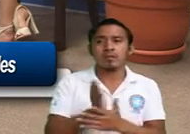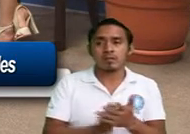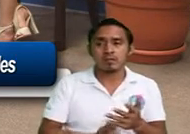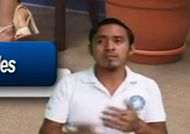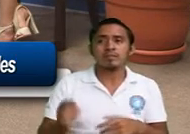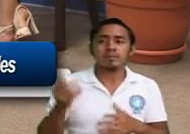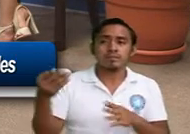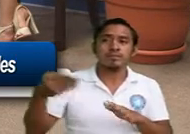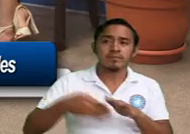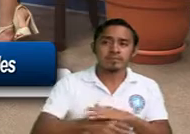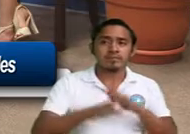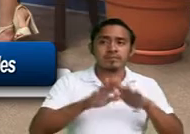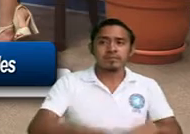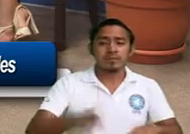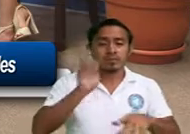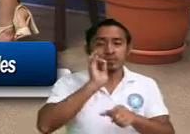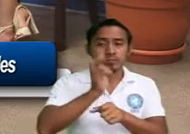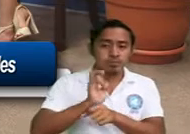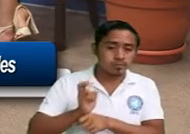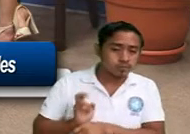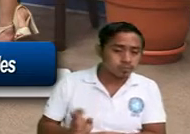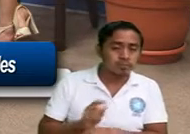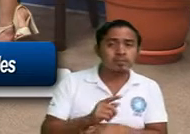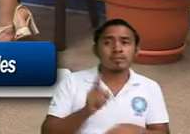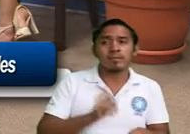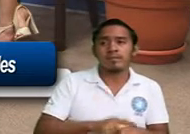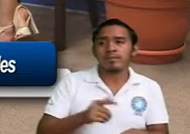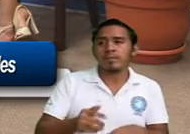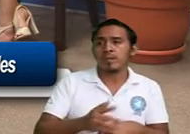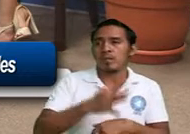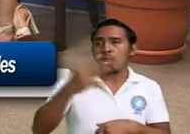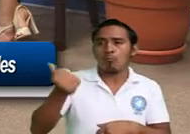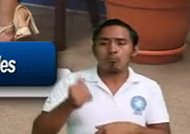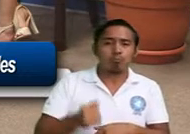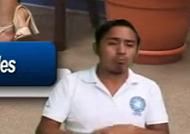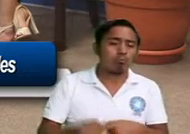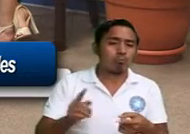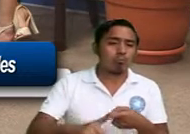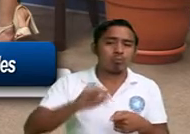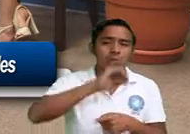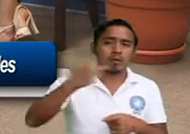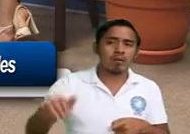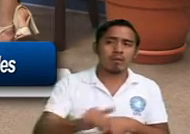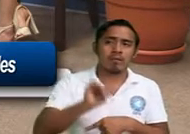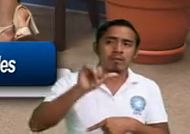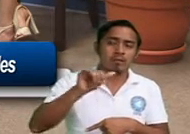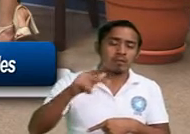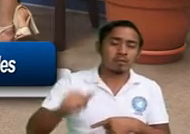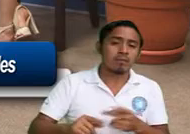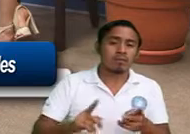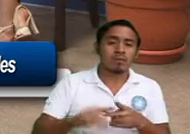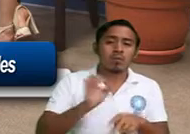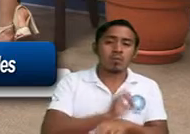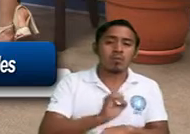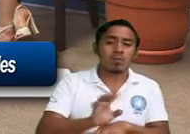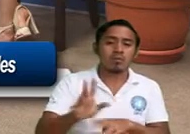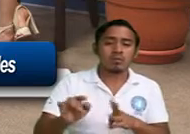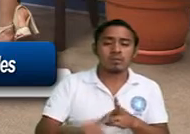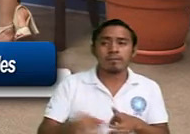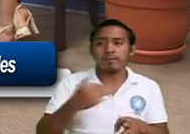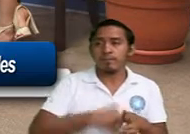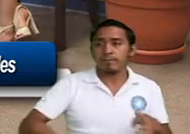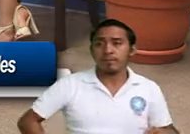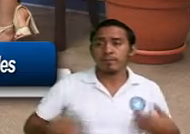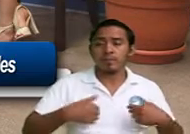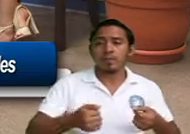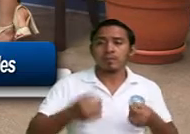las dejamos ingresadas y las vigilamos porque vienen de Jalapa, vienen de Ocotal, de lugares bastante lejanos, y el Ministerio de Salud le